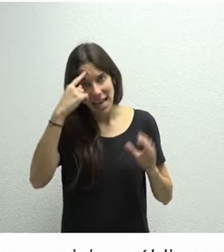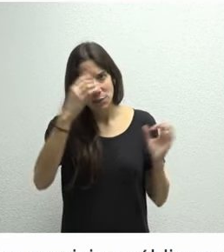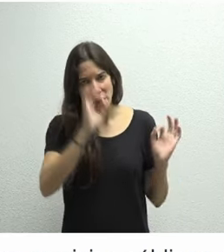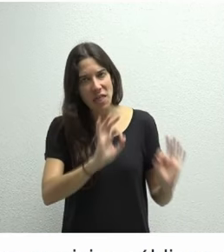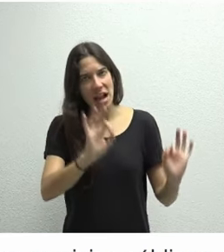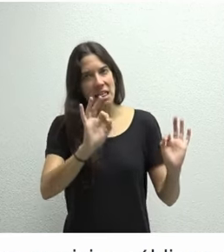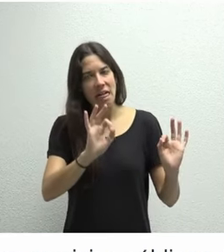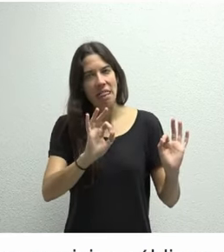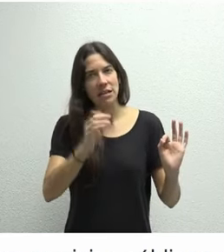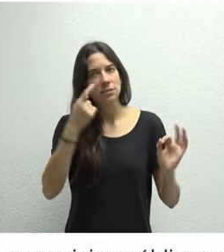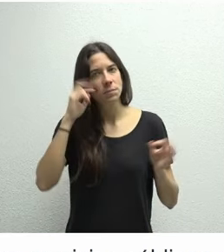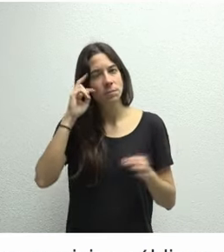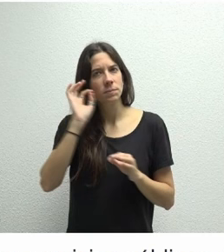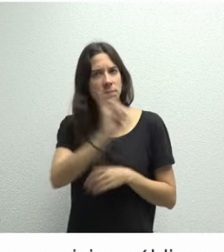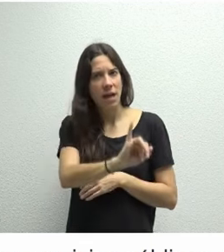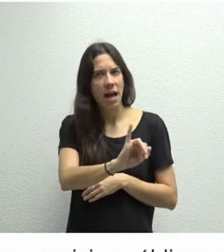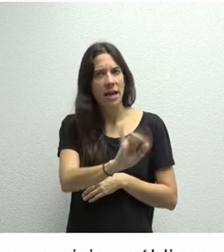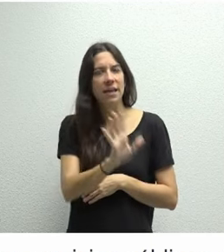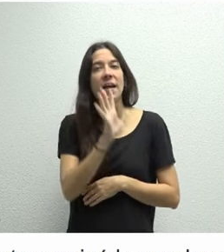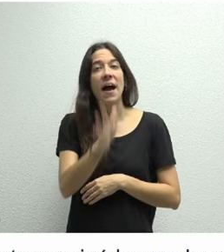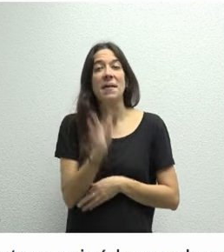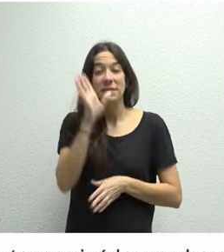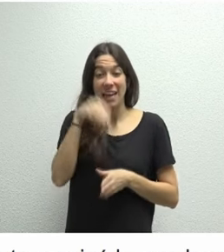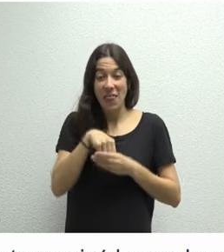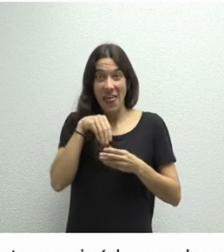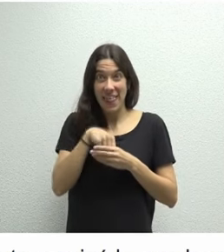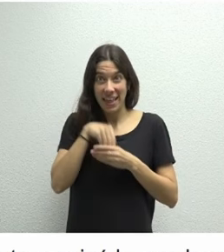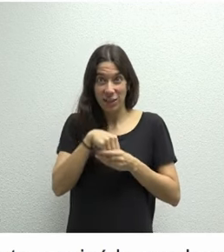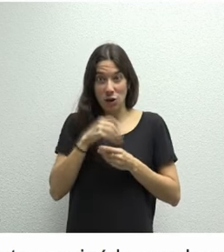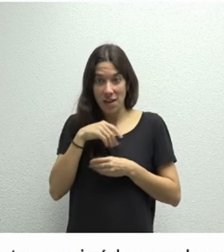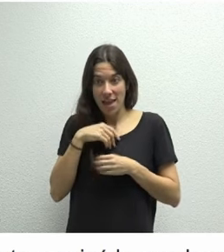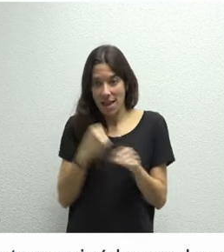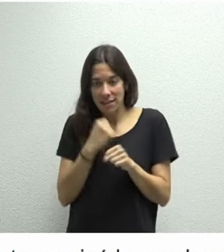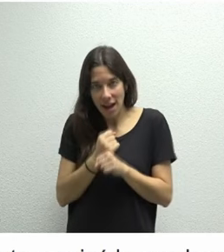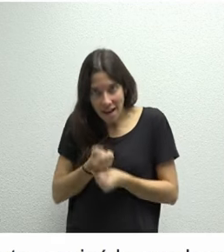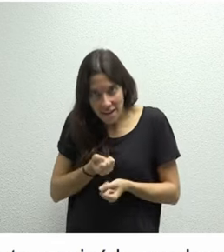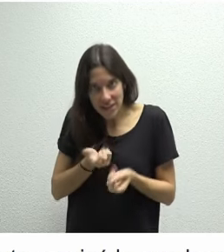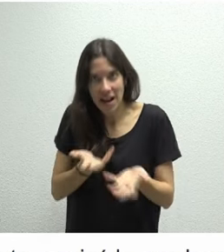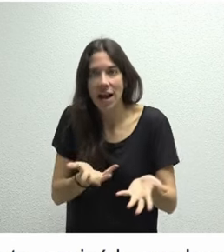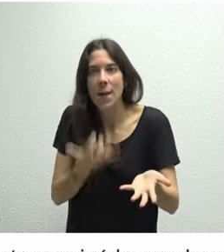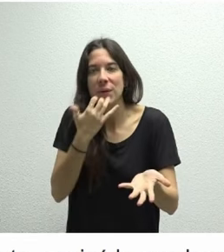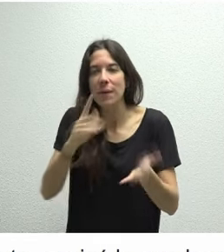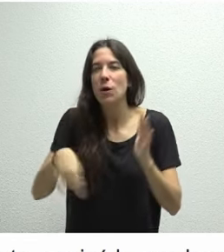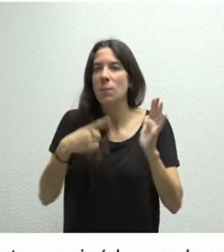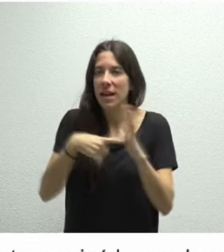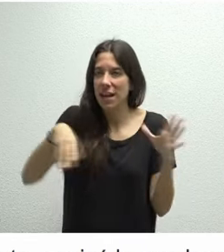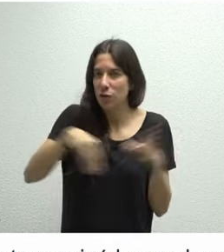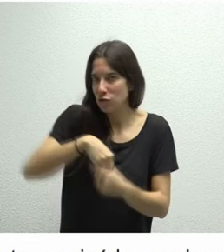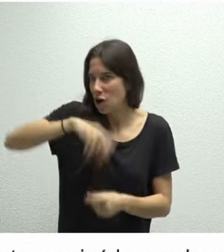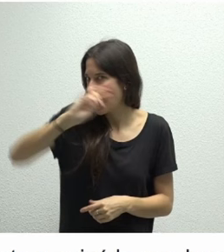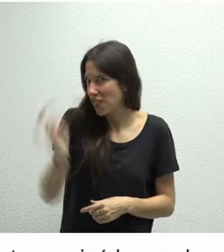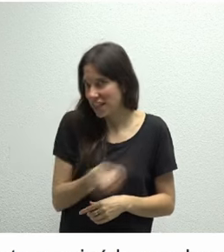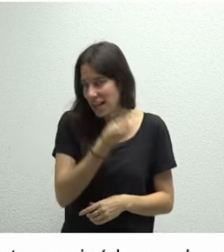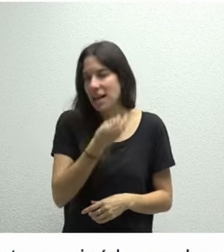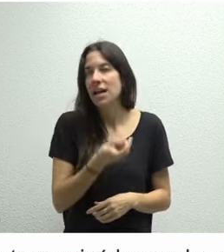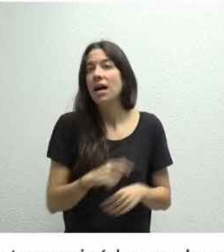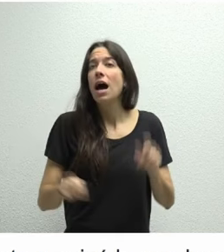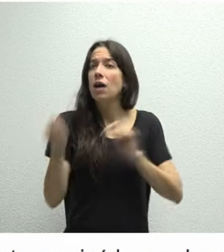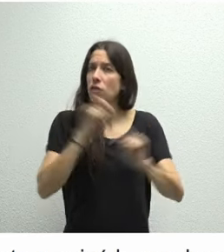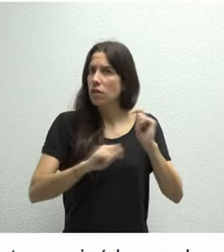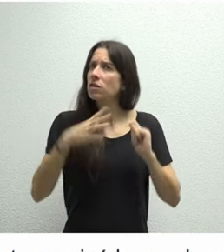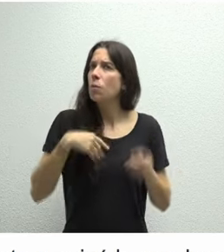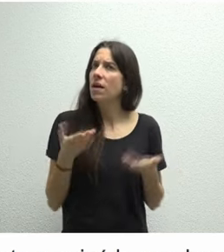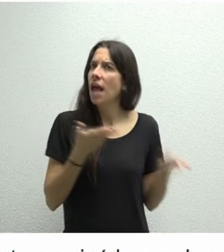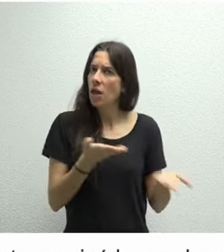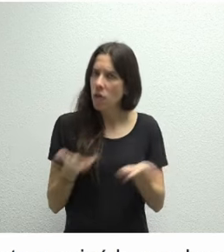Y que además lo están desde dentro como son eh las es plena inclusión y demás que puedan ayudar y puedan